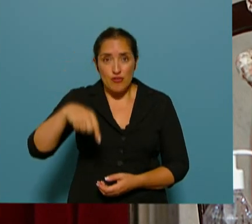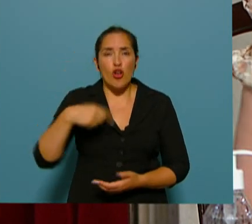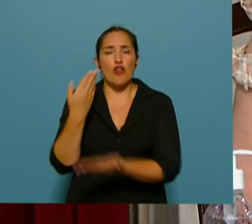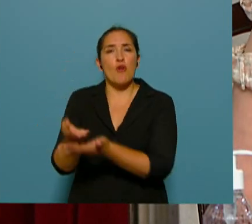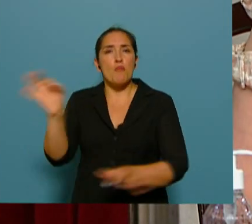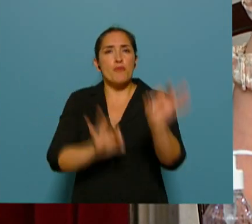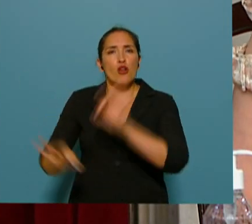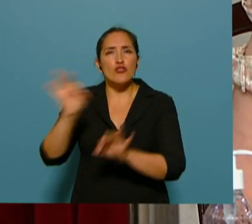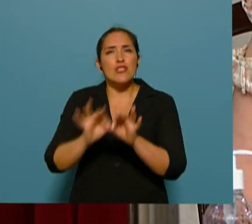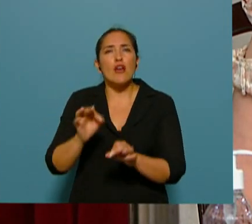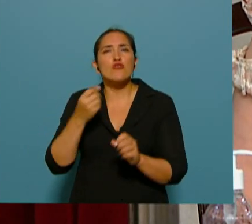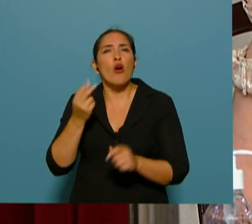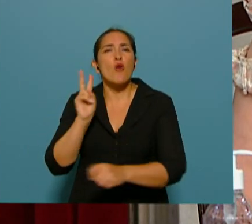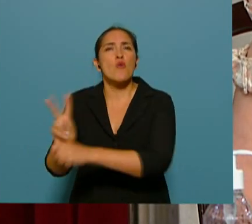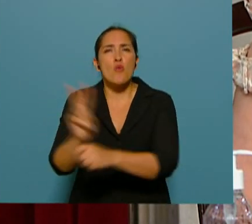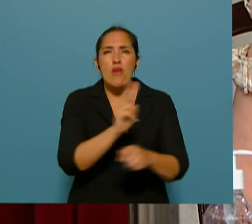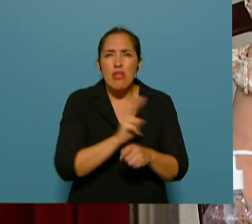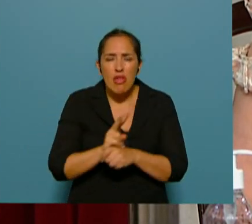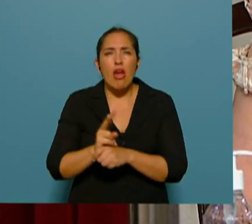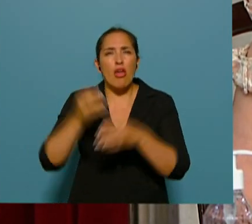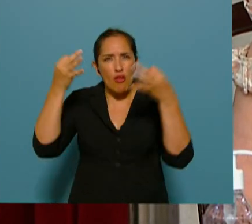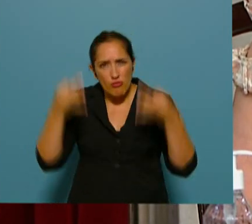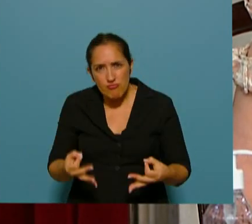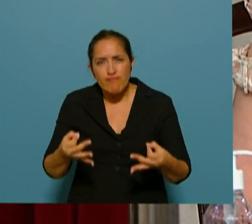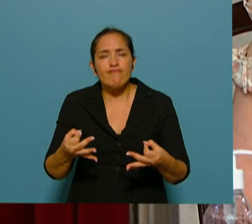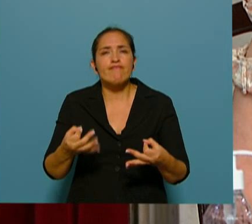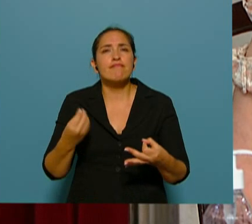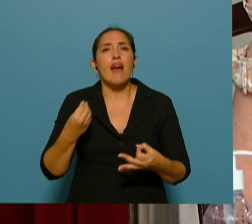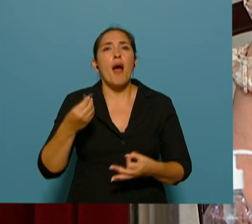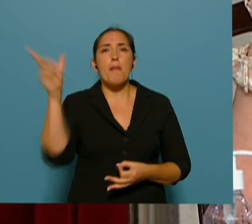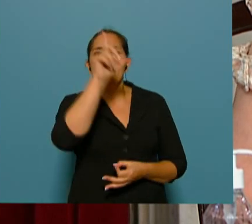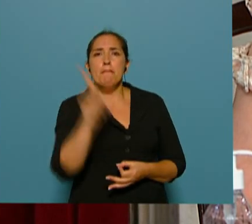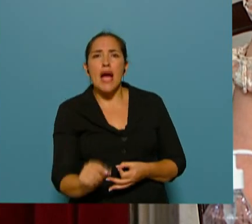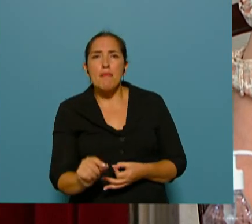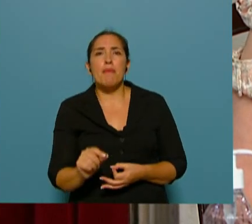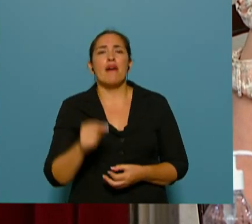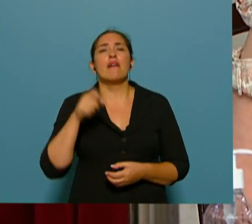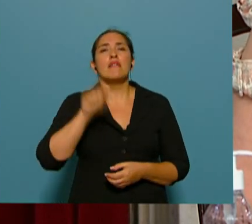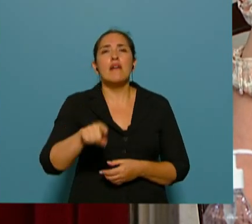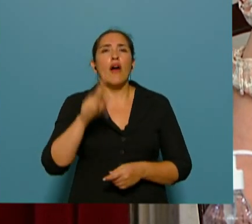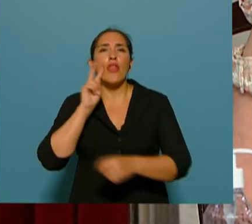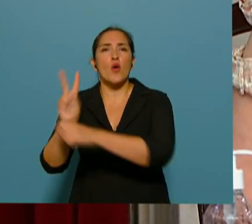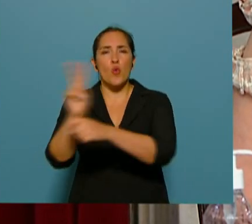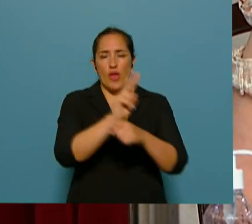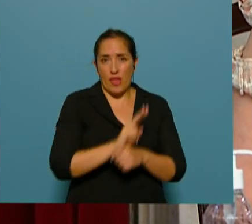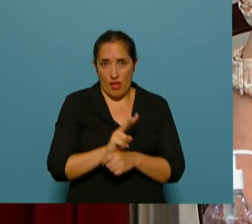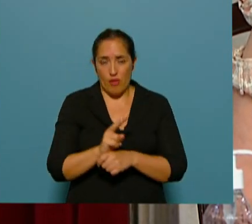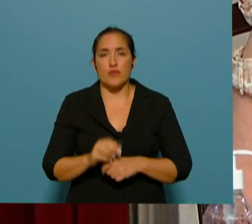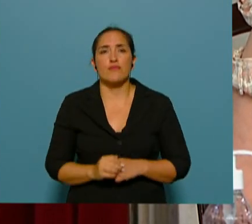la creación del Sistema Integral de Cuidados y consolidación del Mapa Federal de Cuidados.